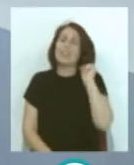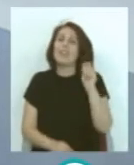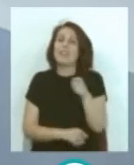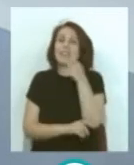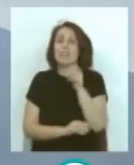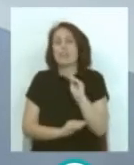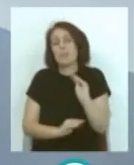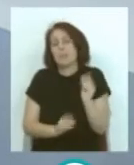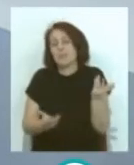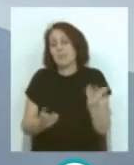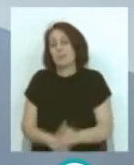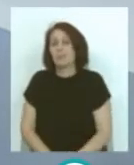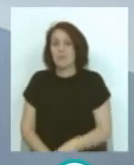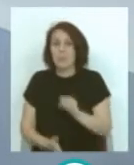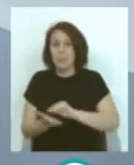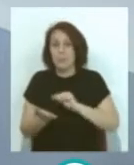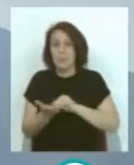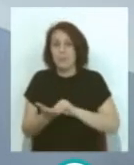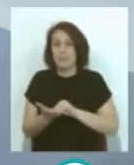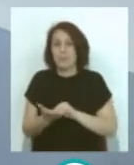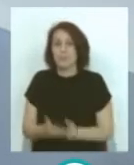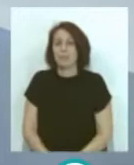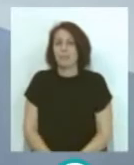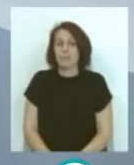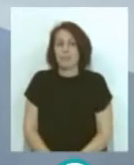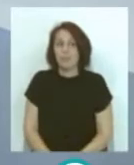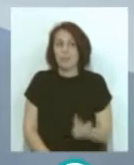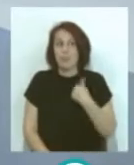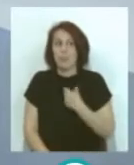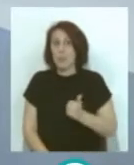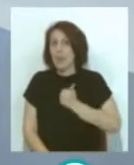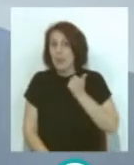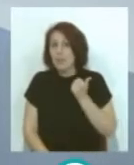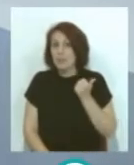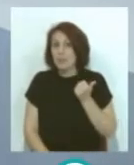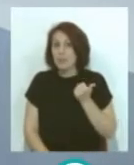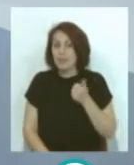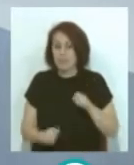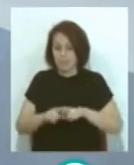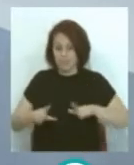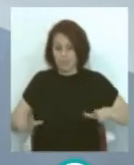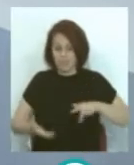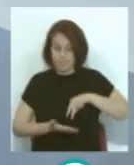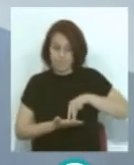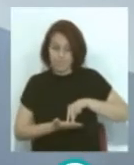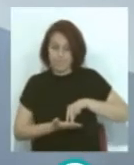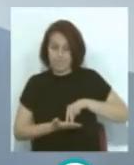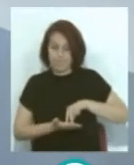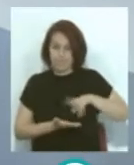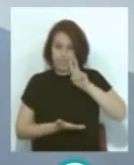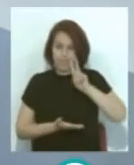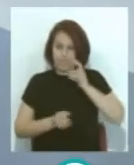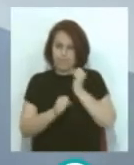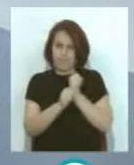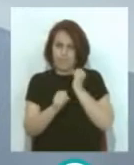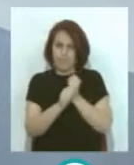Salvi, ¿verdad? Muchas veces yo tengo la oportunidad de estar en el terreno de juego, veo el